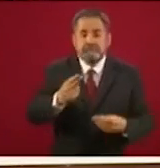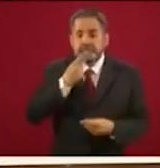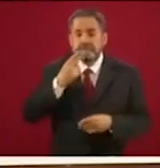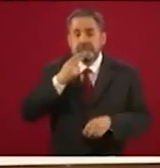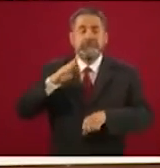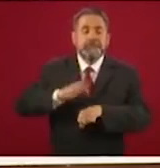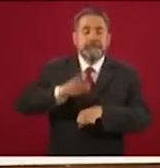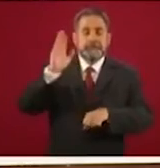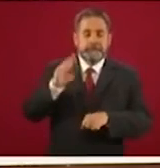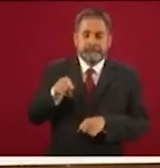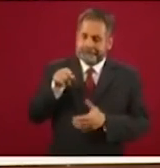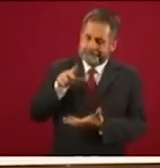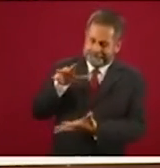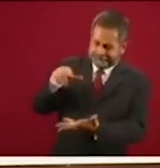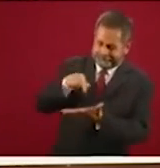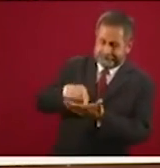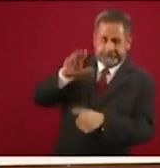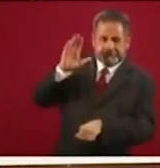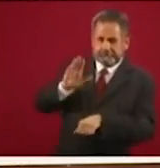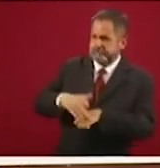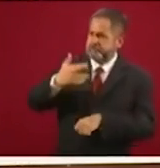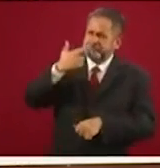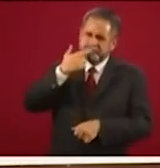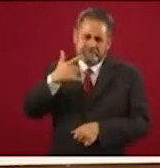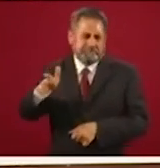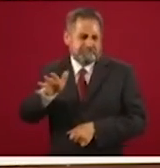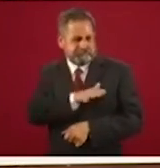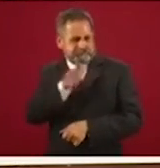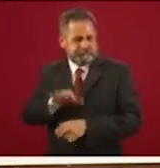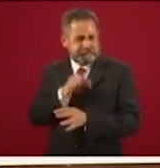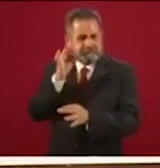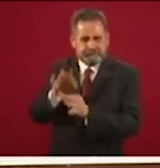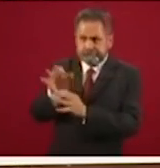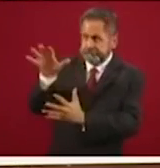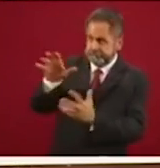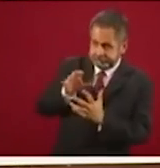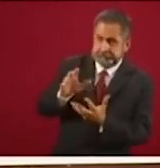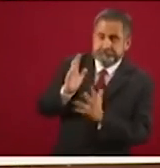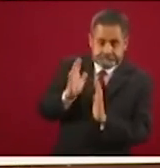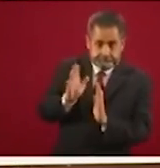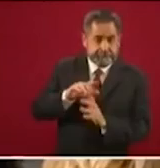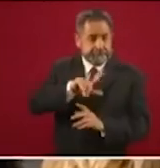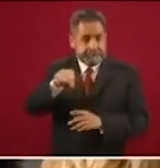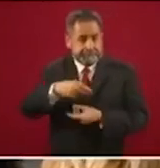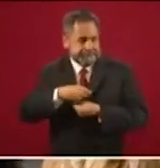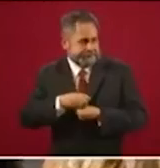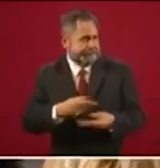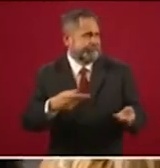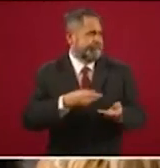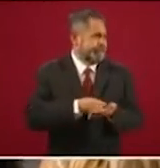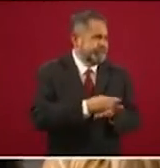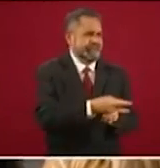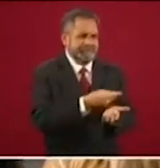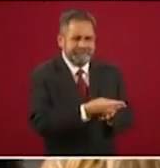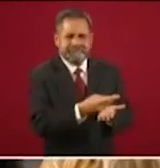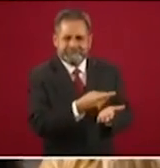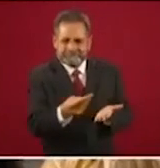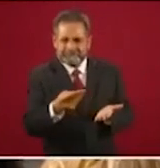es tenerlo mejor, lo segundo es que se beneficie la mayor cantidad de personas y entonces agregamos la